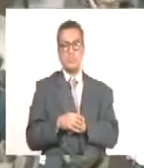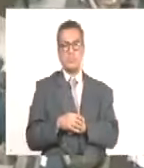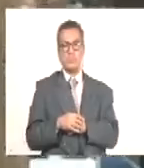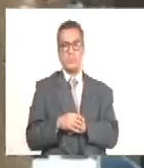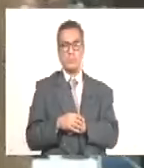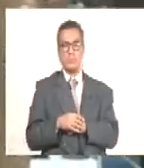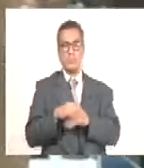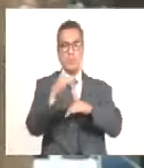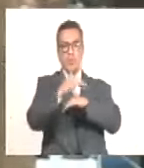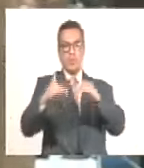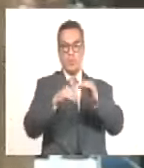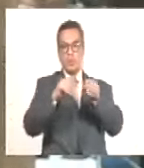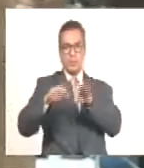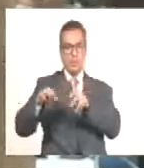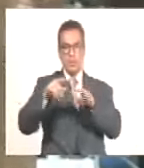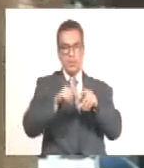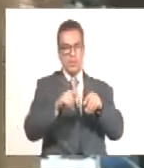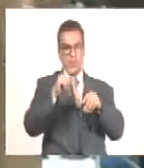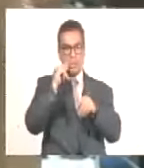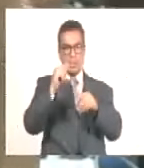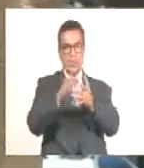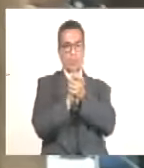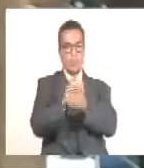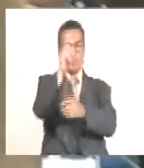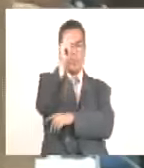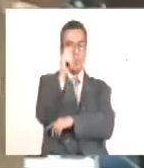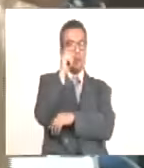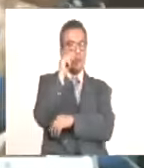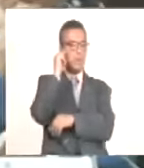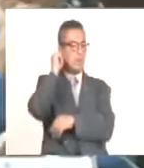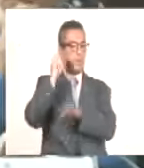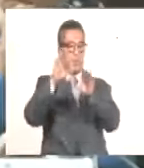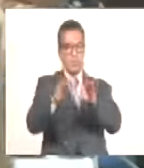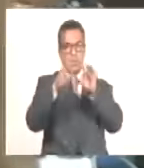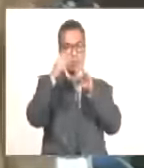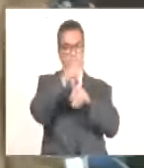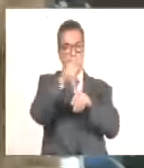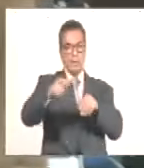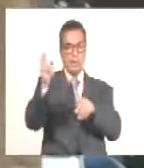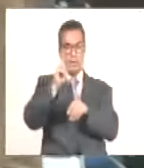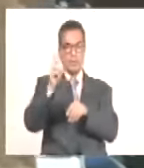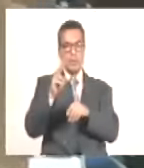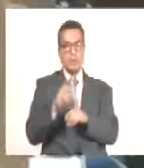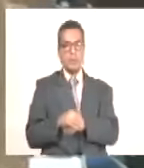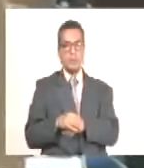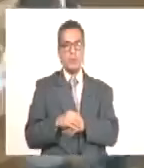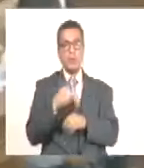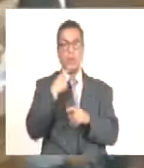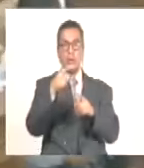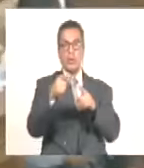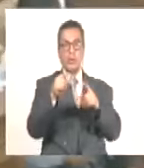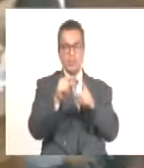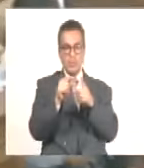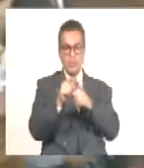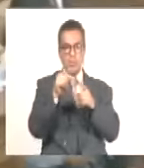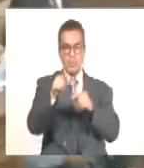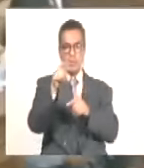secretaria, subsecretario, colegas parlamentarios y muy especial pueblo de Venezuela. He pedido el derecho de